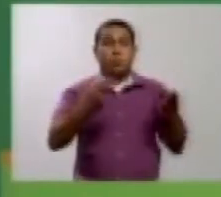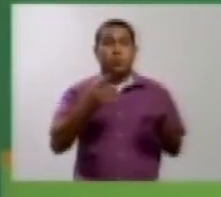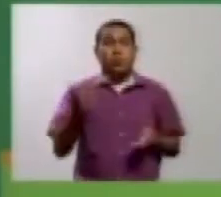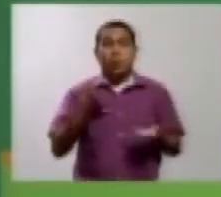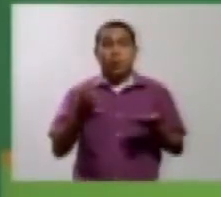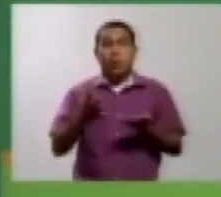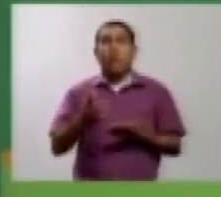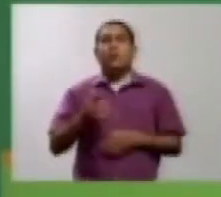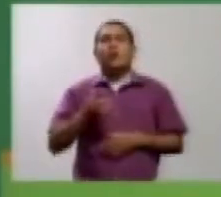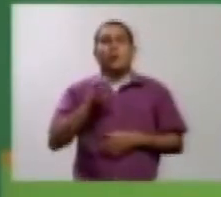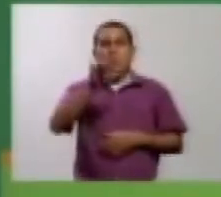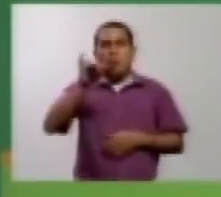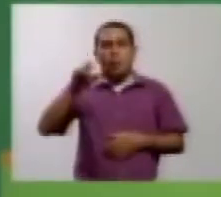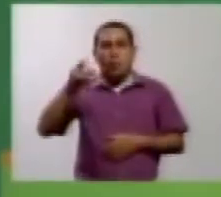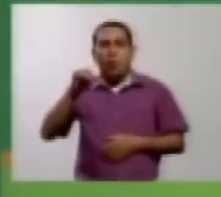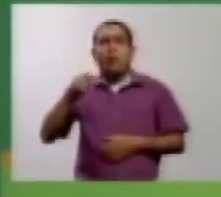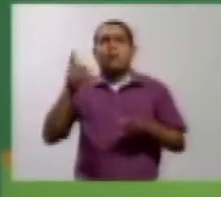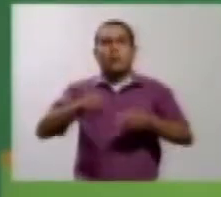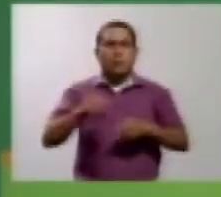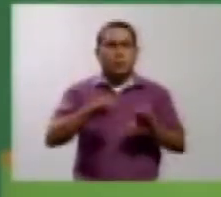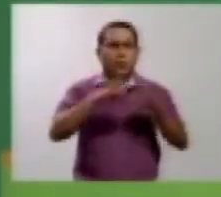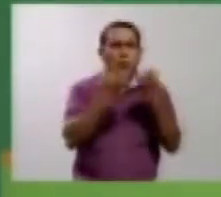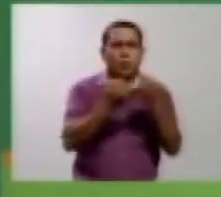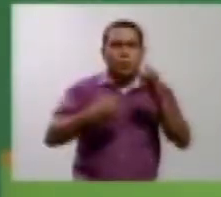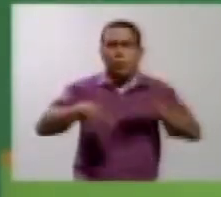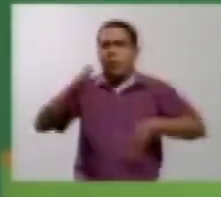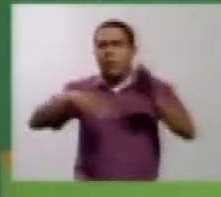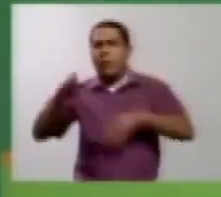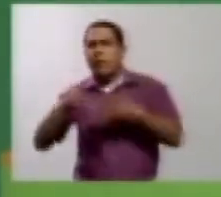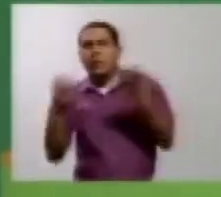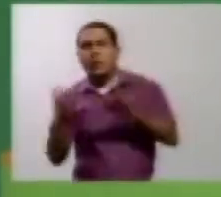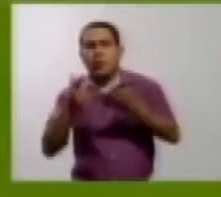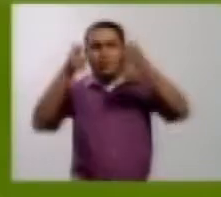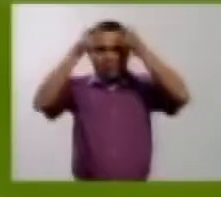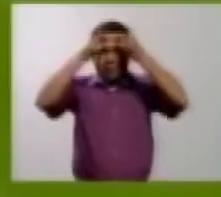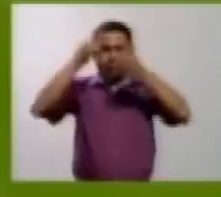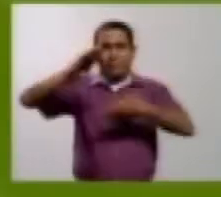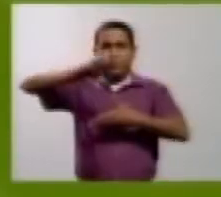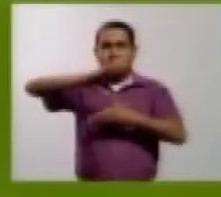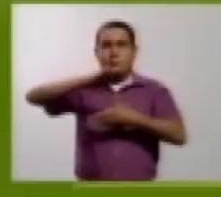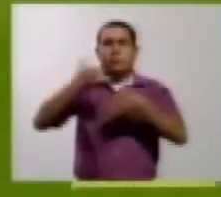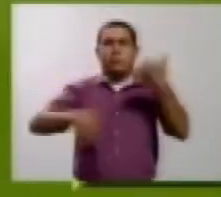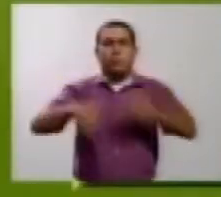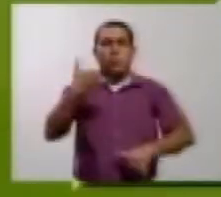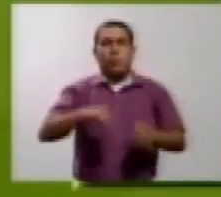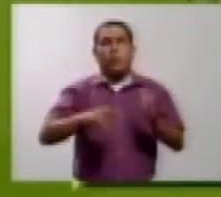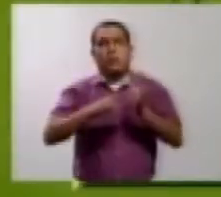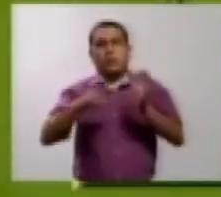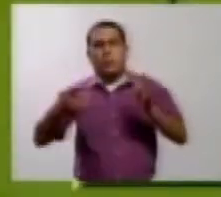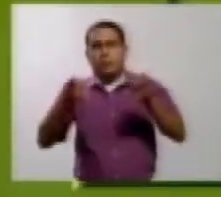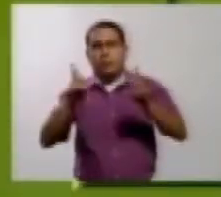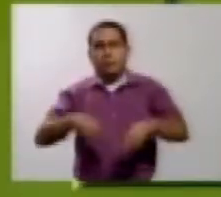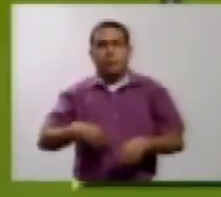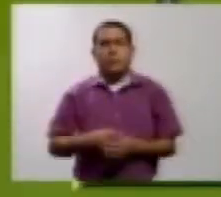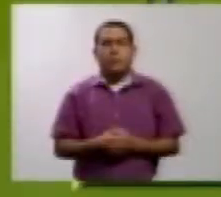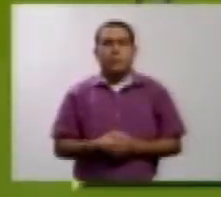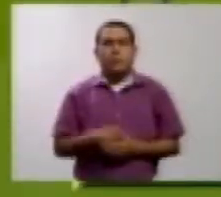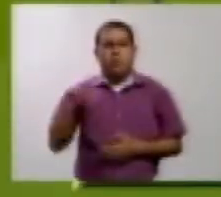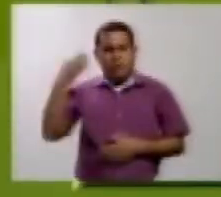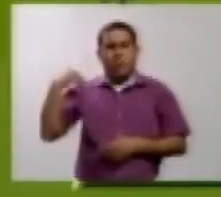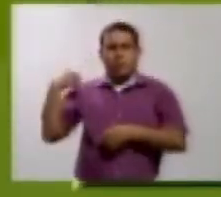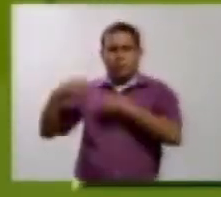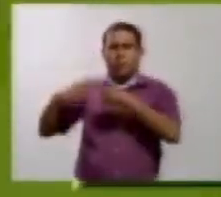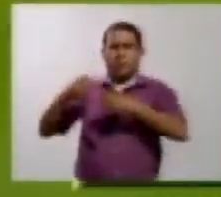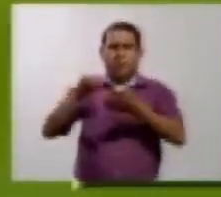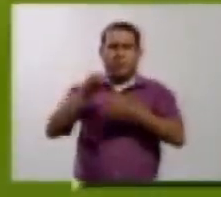los nominados a Mejor Equipo del Año y Rey de América en las categorías de jugador y técnico. Como es tradicional ya cada